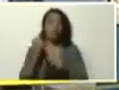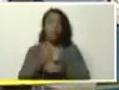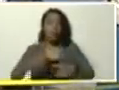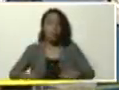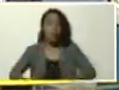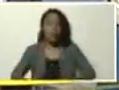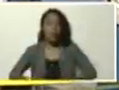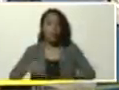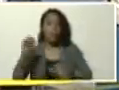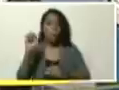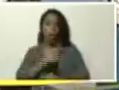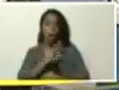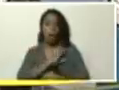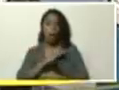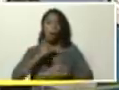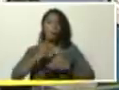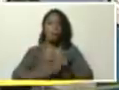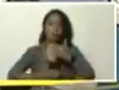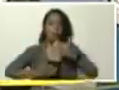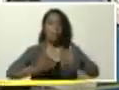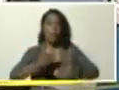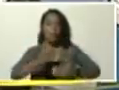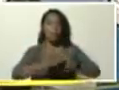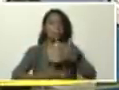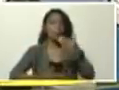propio, paso a paso.